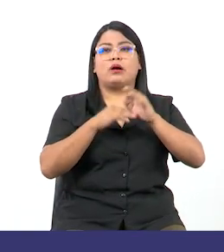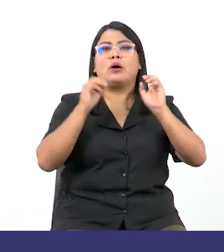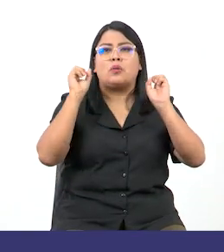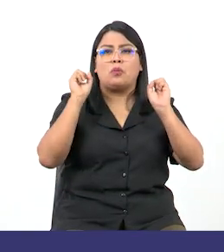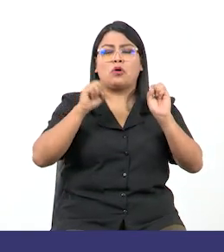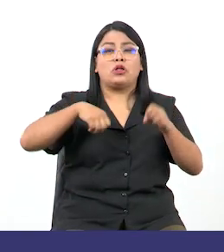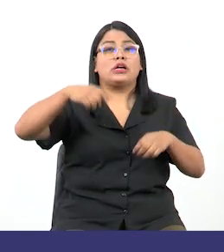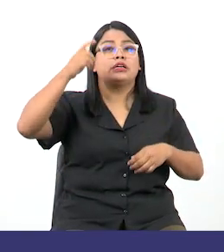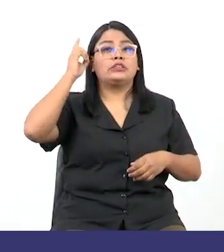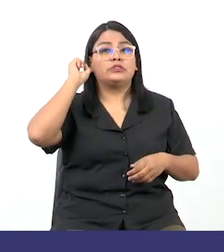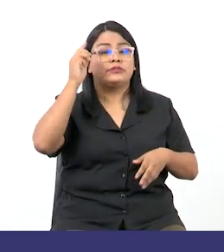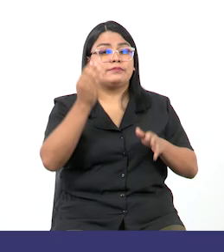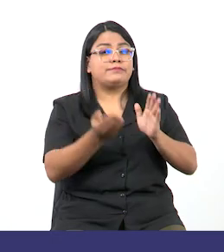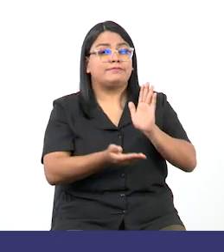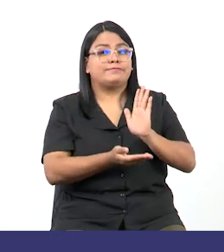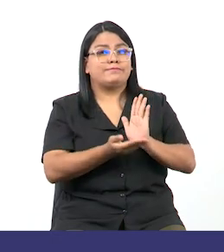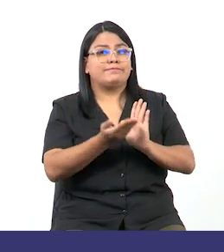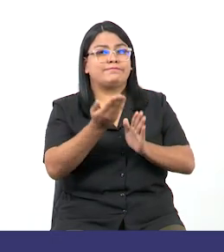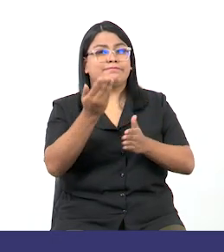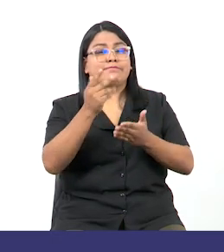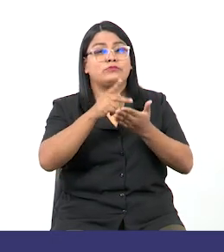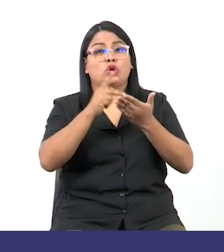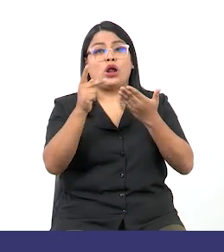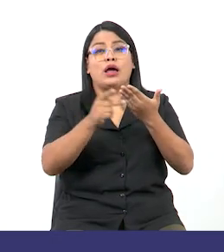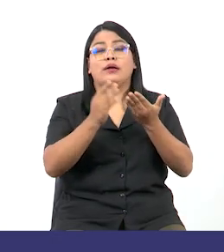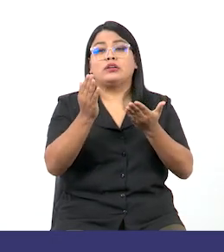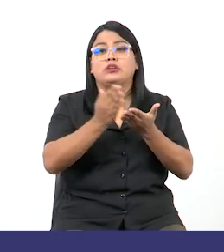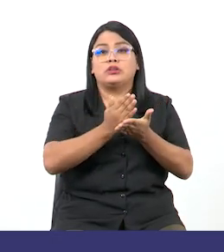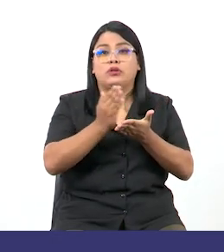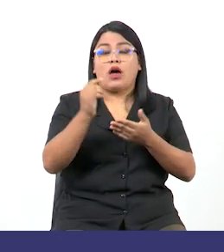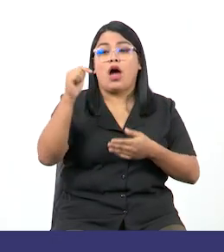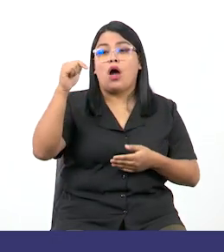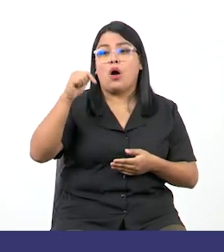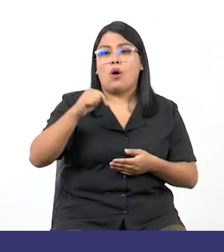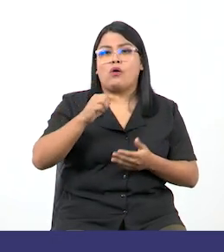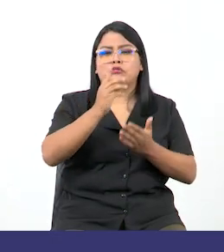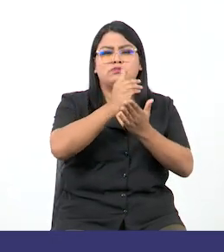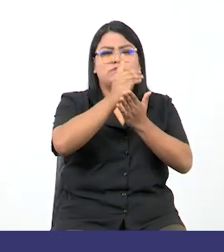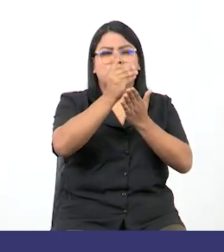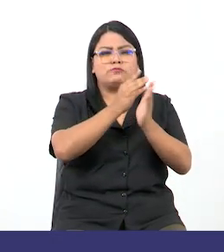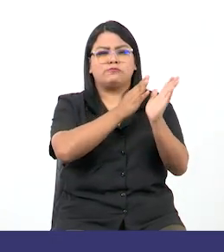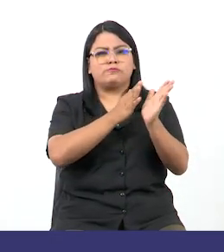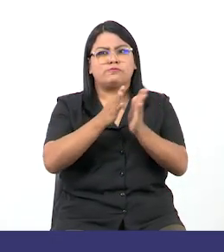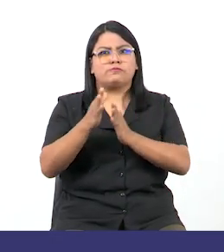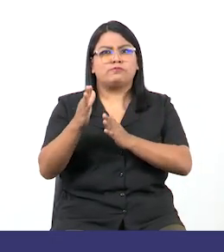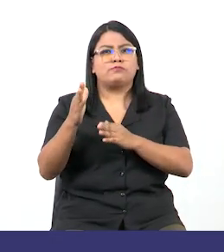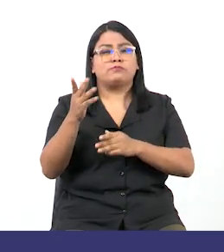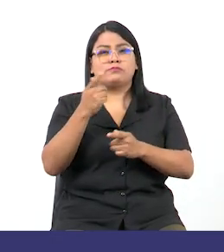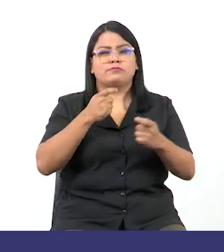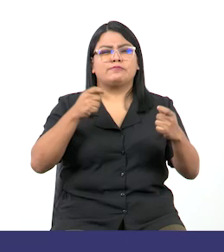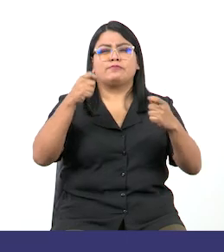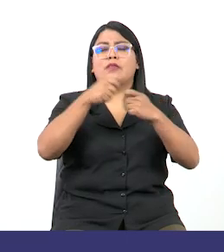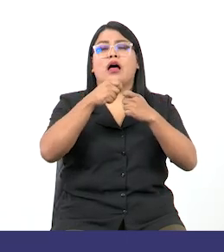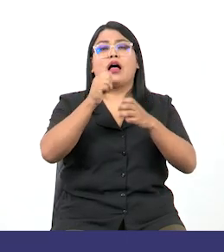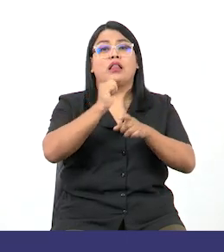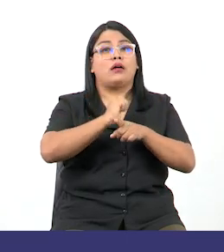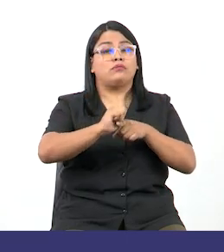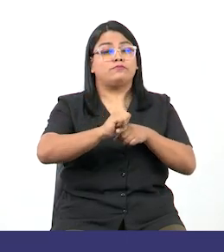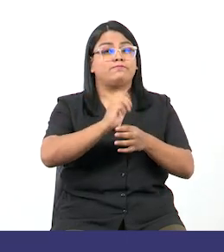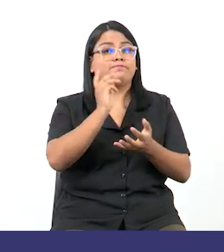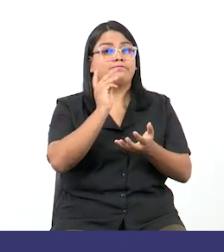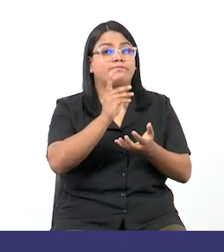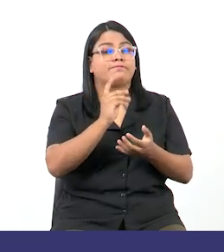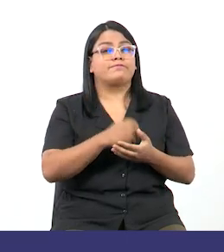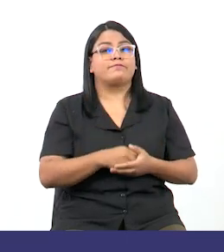concebido para que el docente desarrolle su programa. Habitualmente, diseña y organiza de manera precisa la